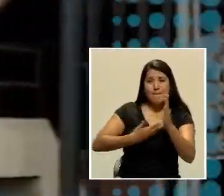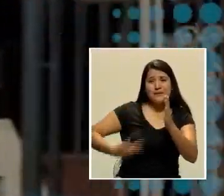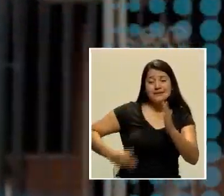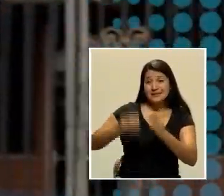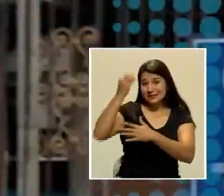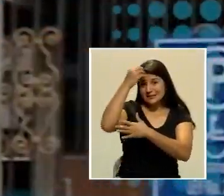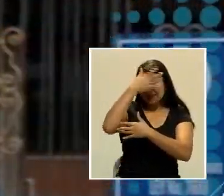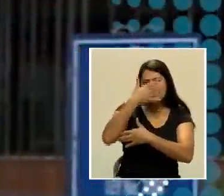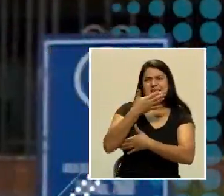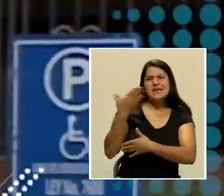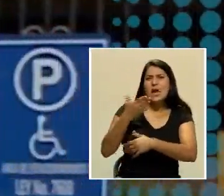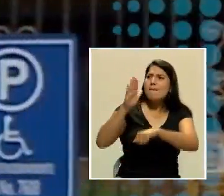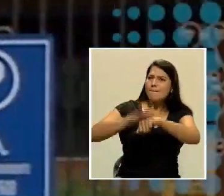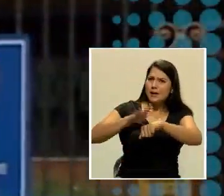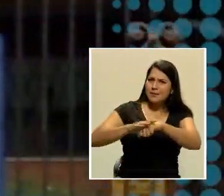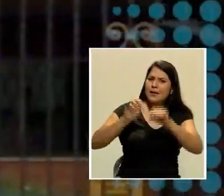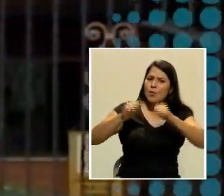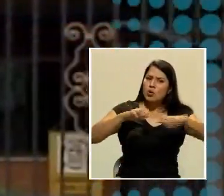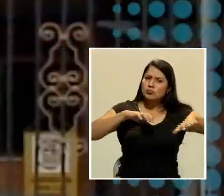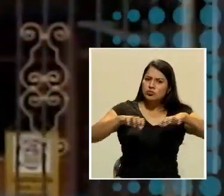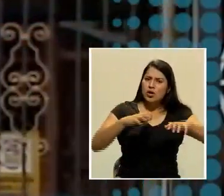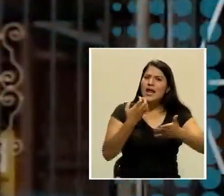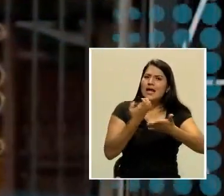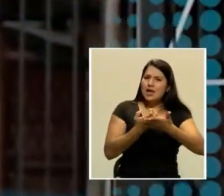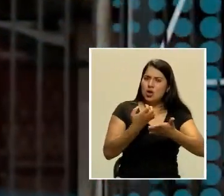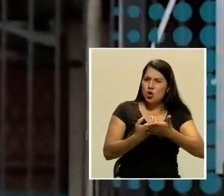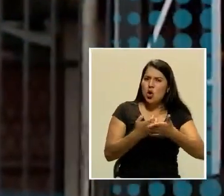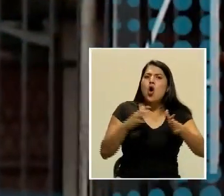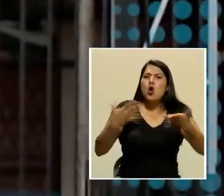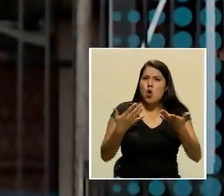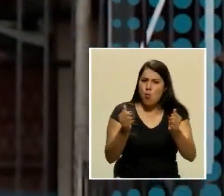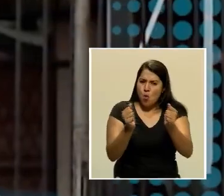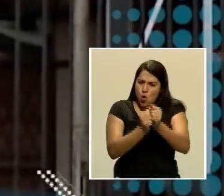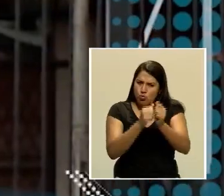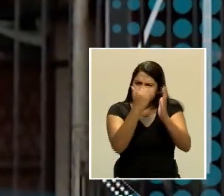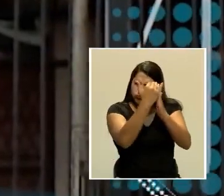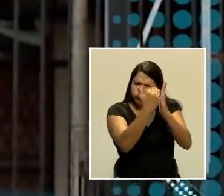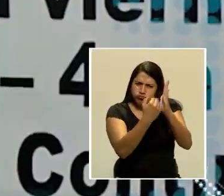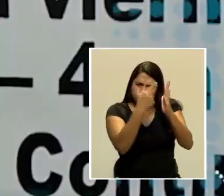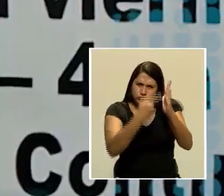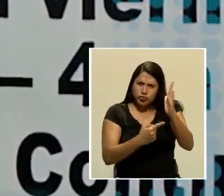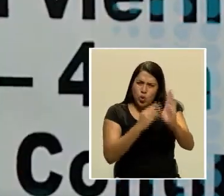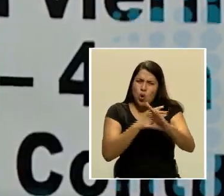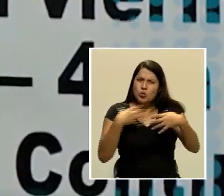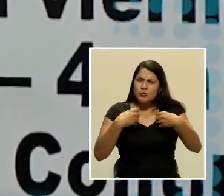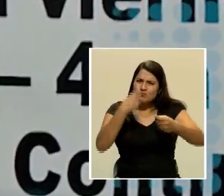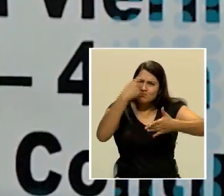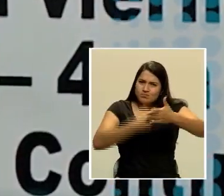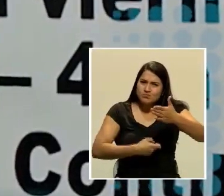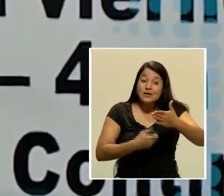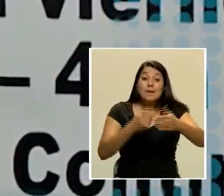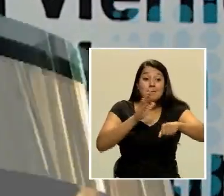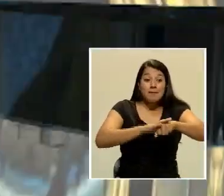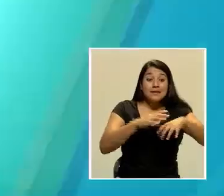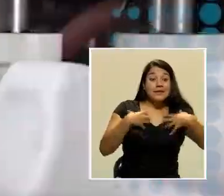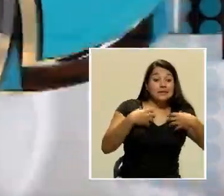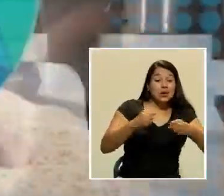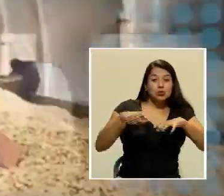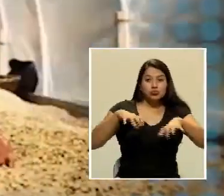Carlos Alvarado que los deje activar sus economías de la mano de un estricto plan sanitario que garantice salud y reactivación productiva.